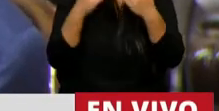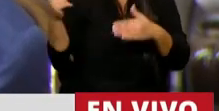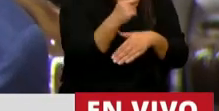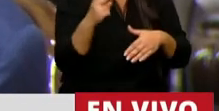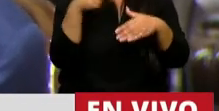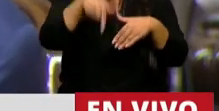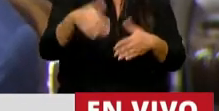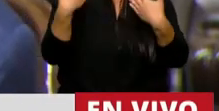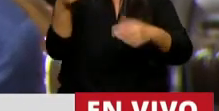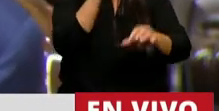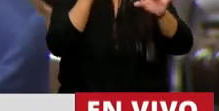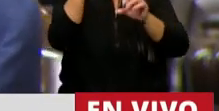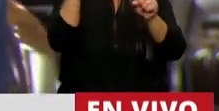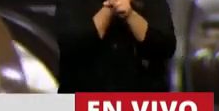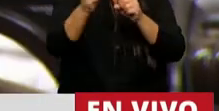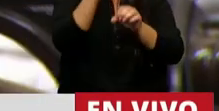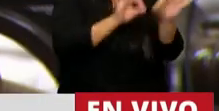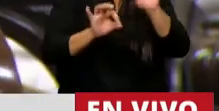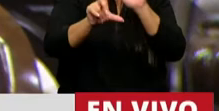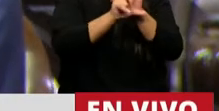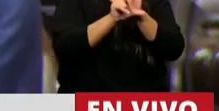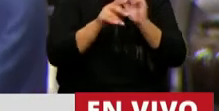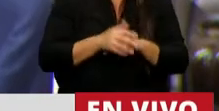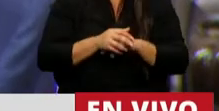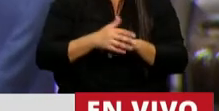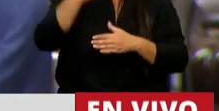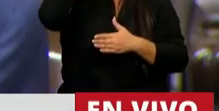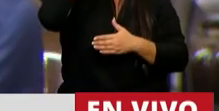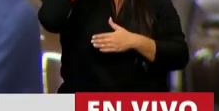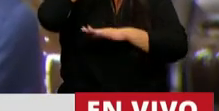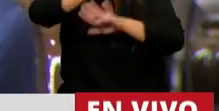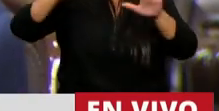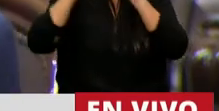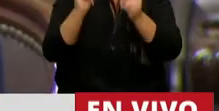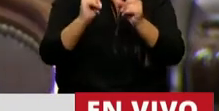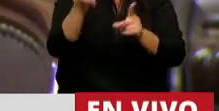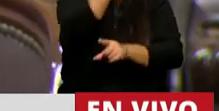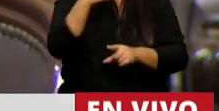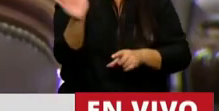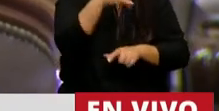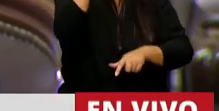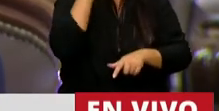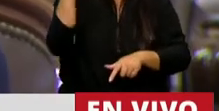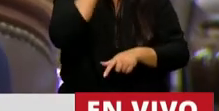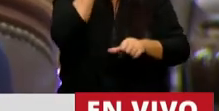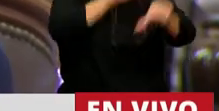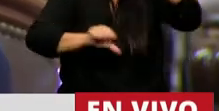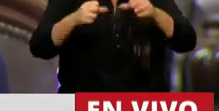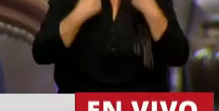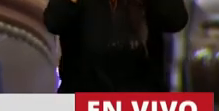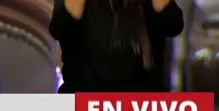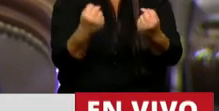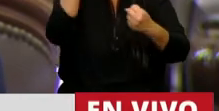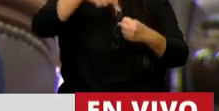este proyecto de ley. En memoria de todos los científicos y científicas que han hecho un gran esfuerzo en